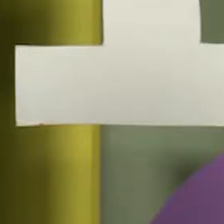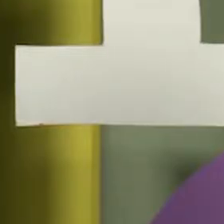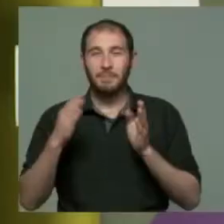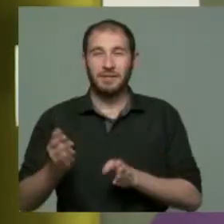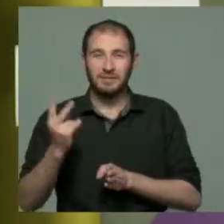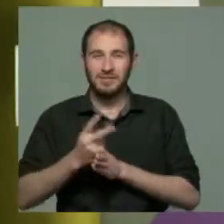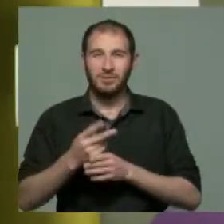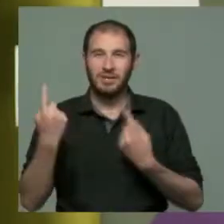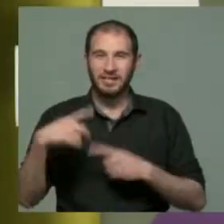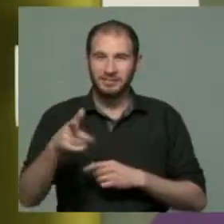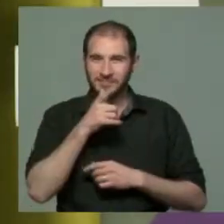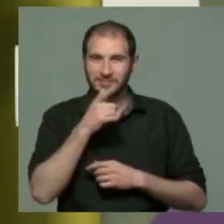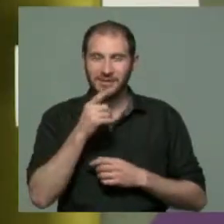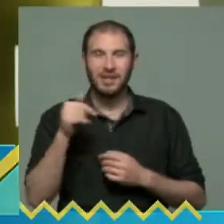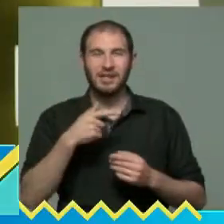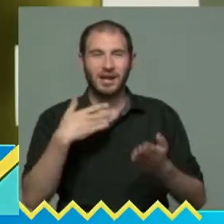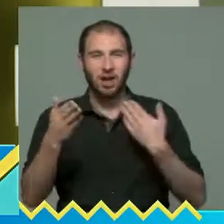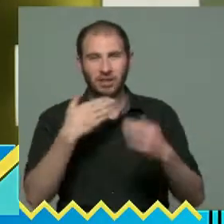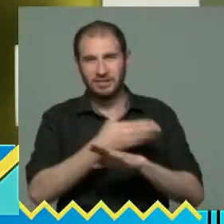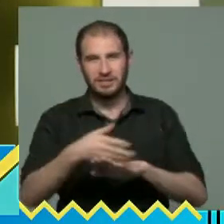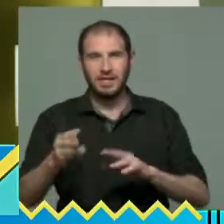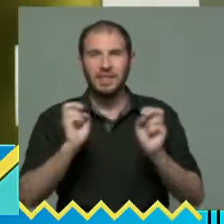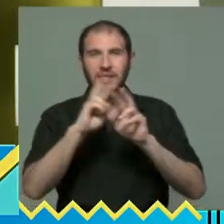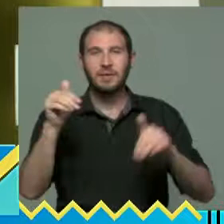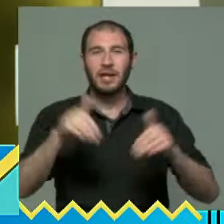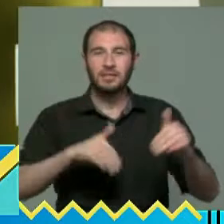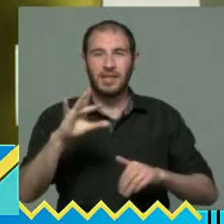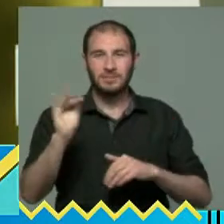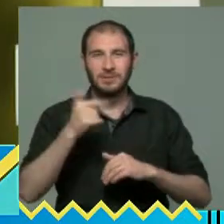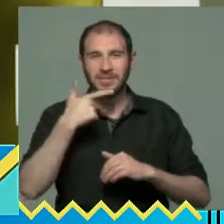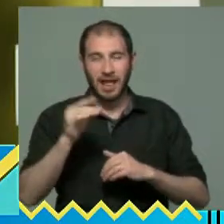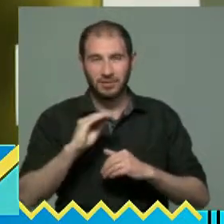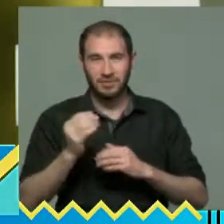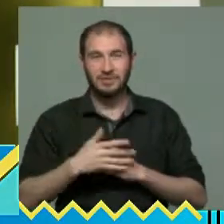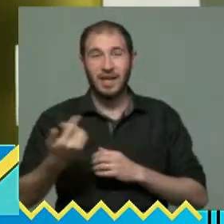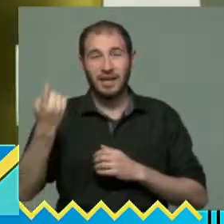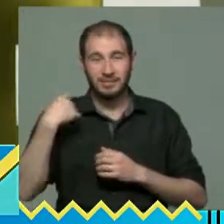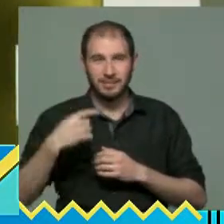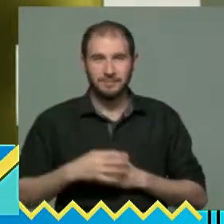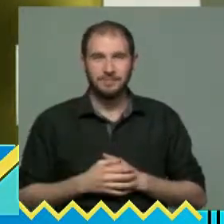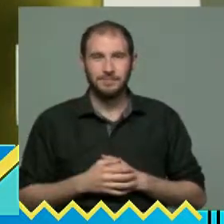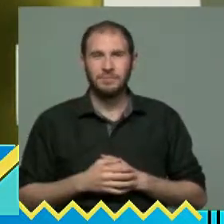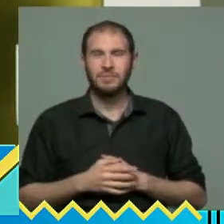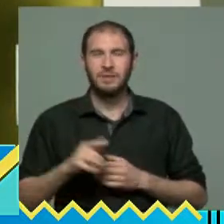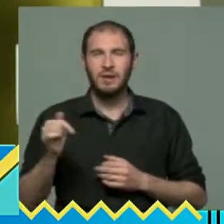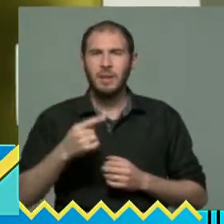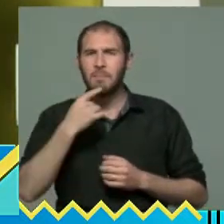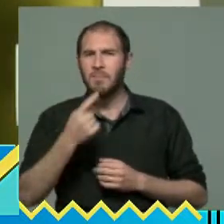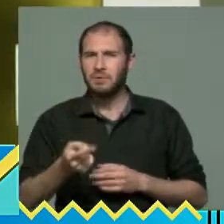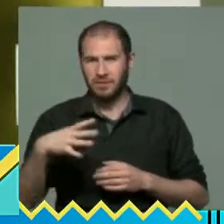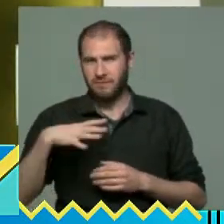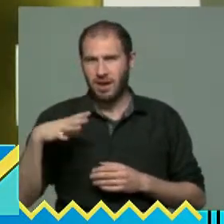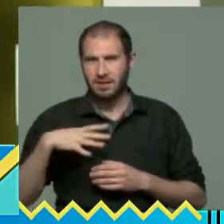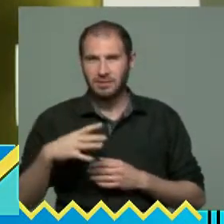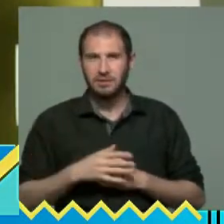segundo bloque de Distintos Parecidos. Seguimos debatiendo y charlando sobre las elecciones legislativas que pasaron justamente en el día de ayer y nos quedamos con una pregunta